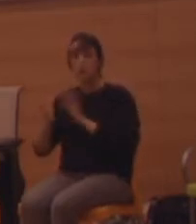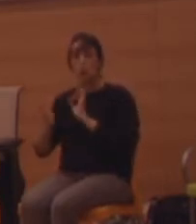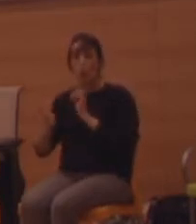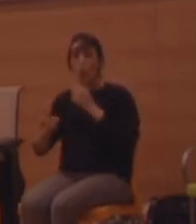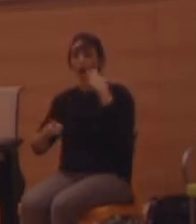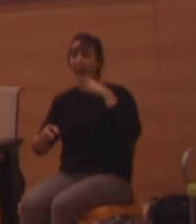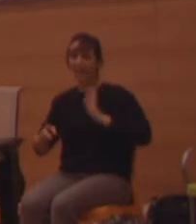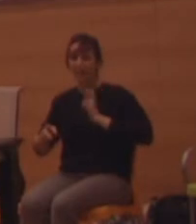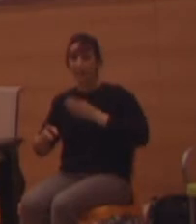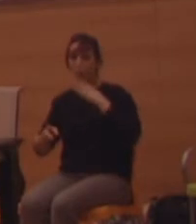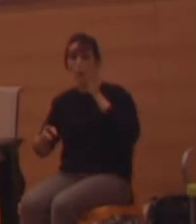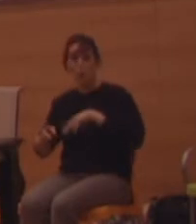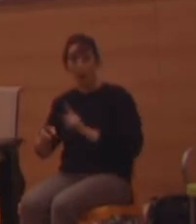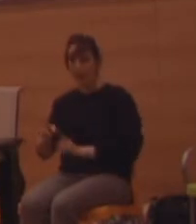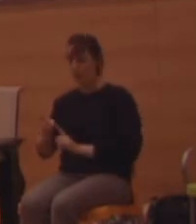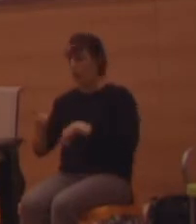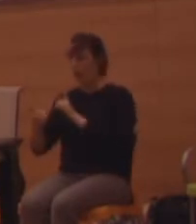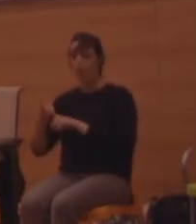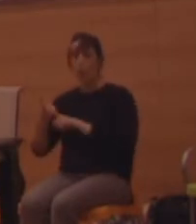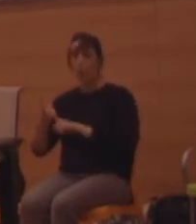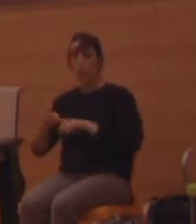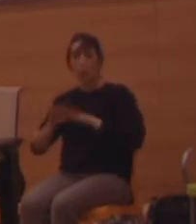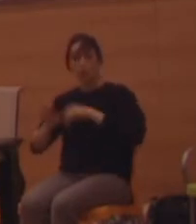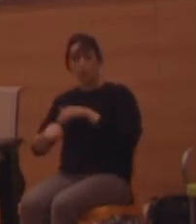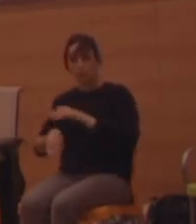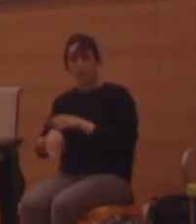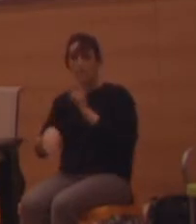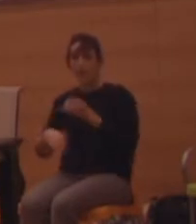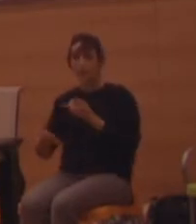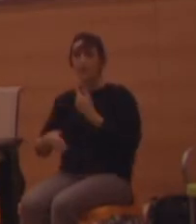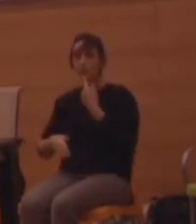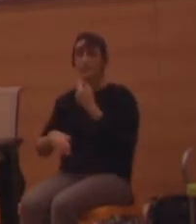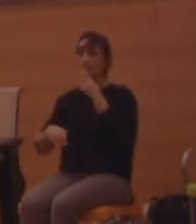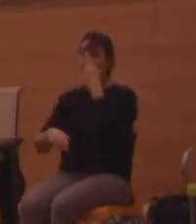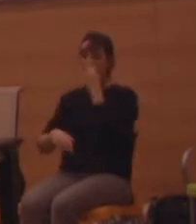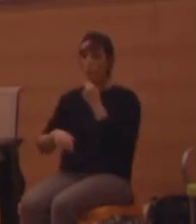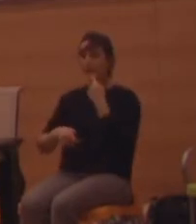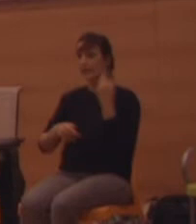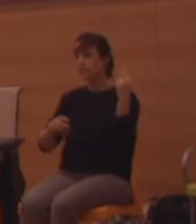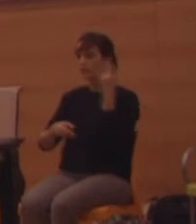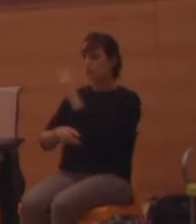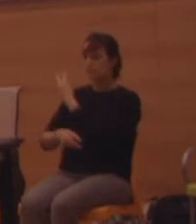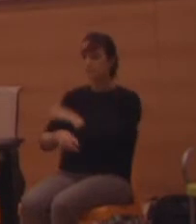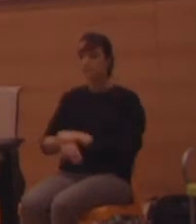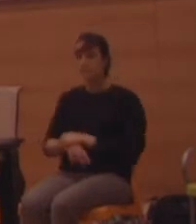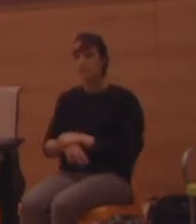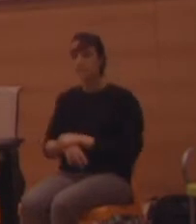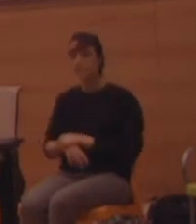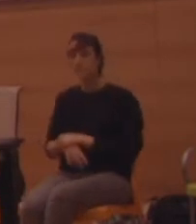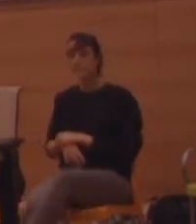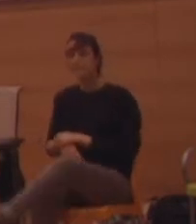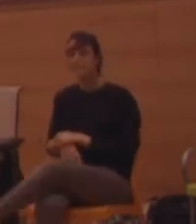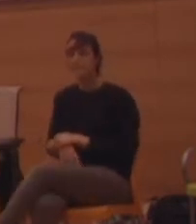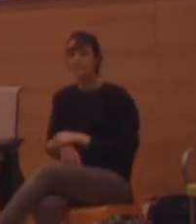inadecuado, pedicura doméstica, nos va a dar ya lo que es el pie diabético en sí, ¿no? El diagnóstico del pie diabético es